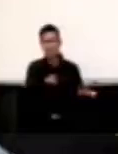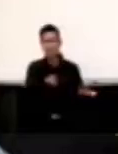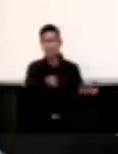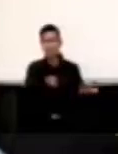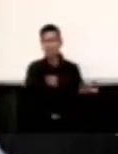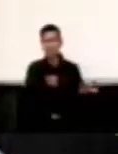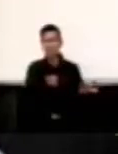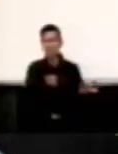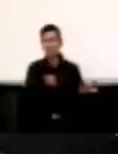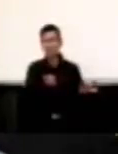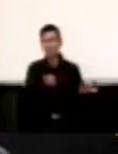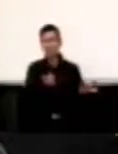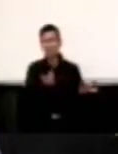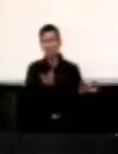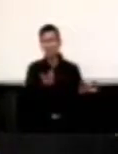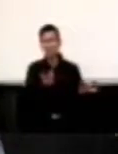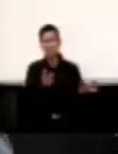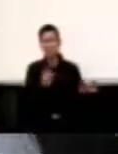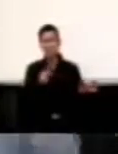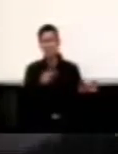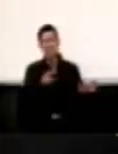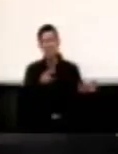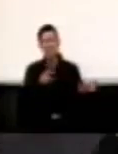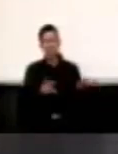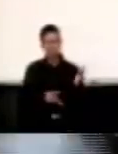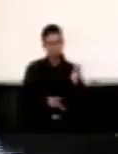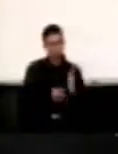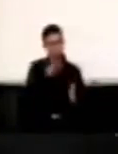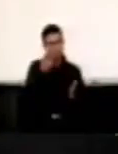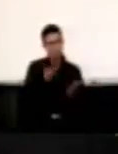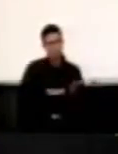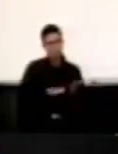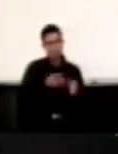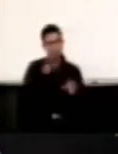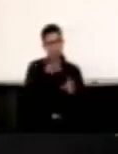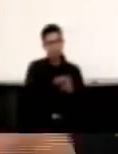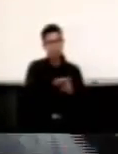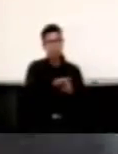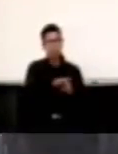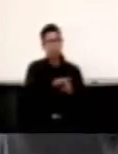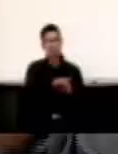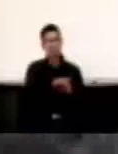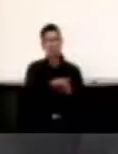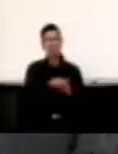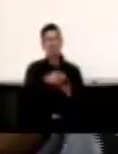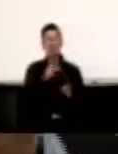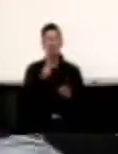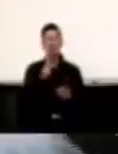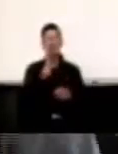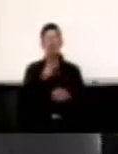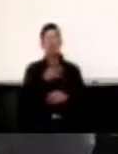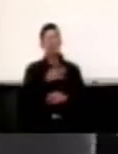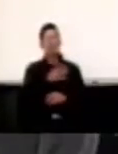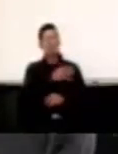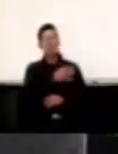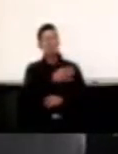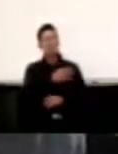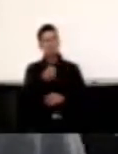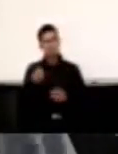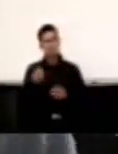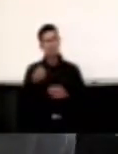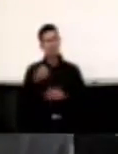libro al respecto, fueron la reelección, pero tampoco fue espectacular. Y el sistema de partidos ha ido cambiando